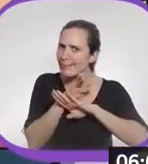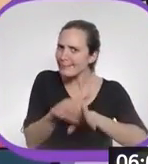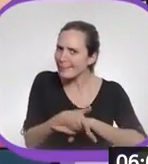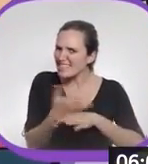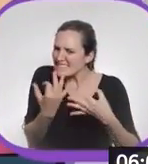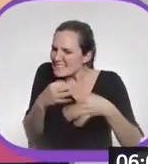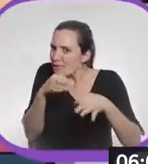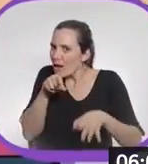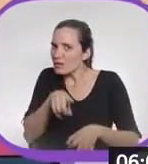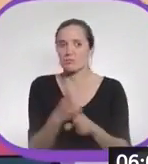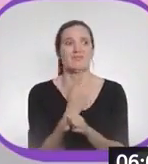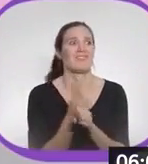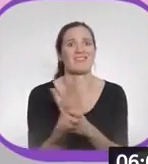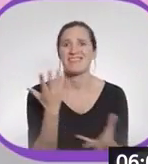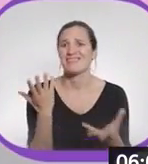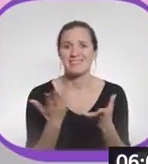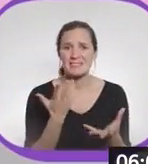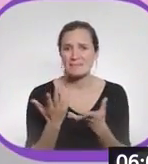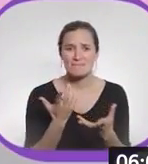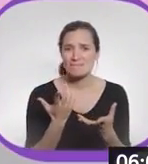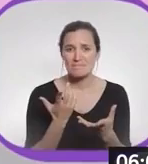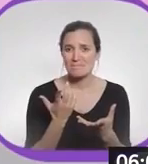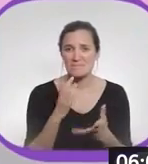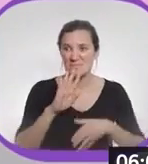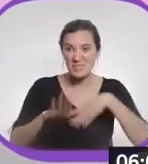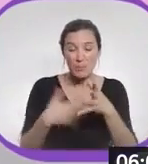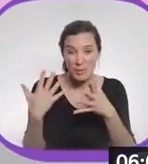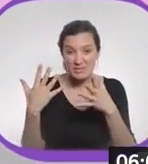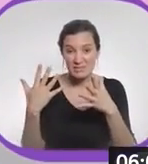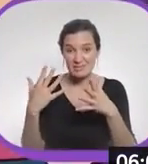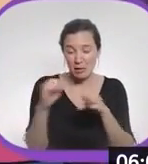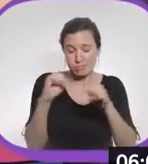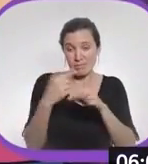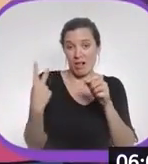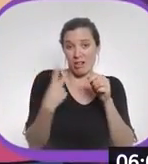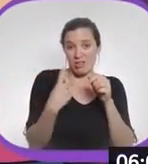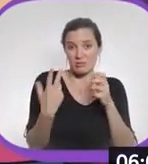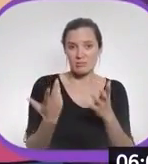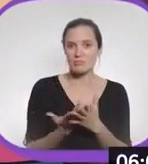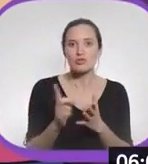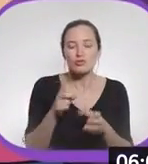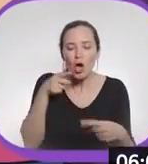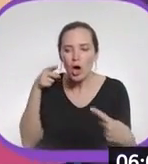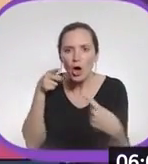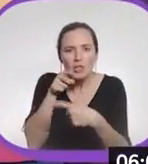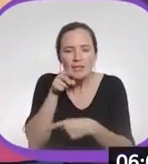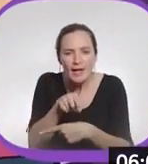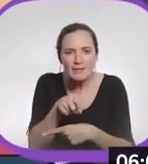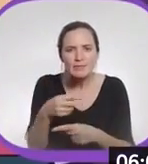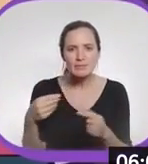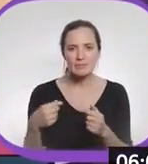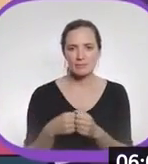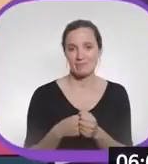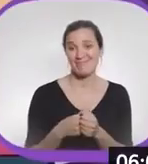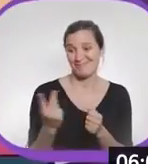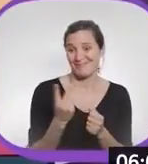¡Debemos entrar y sacar a Vicky! ¡No podemos, Timmy! ¡Vicky usará a Fub para destruirnos! ¡No, si podemos convencer a Fub de actuar en su contra!